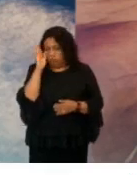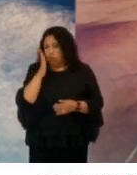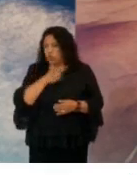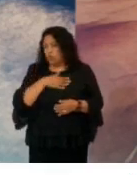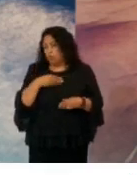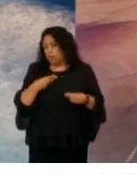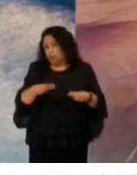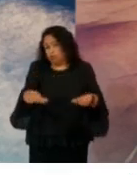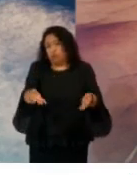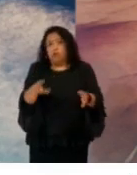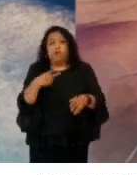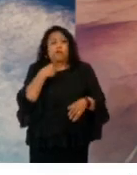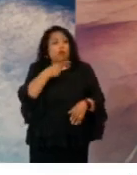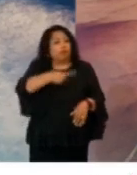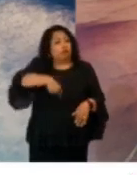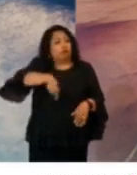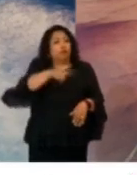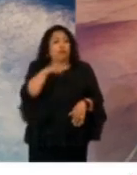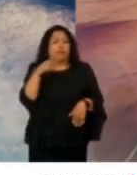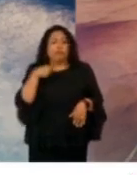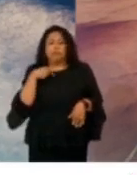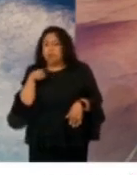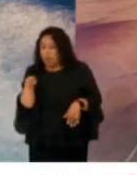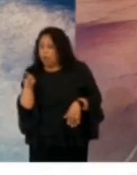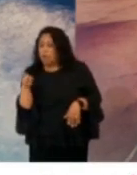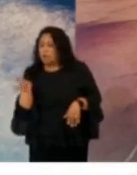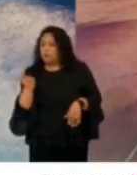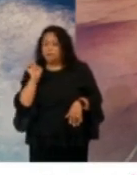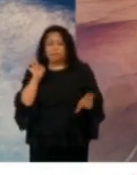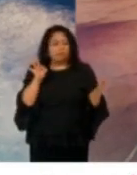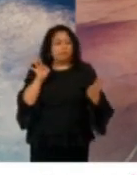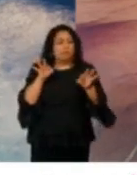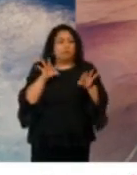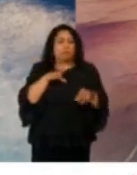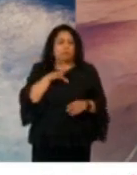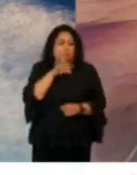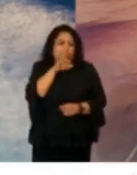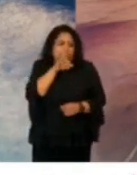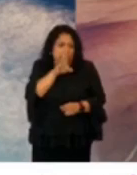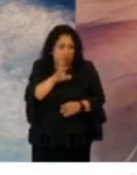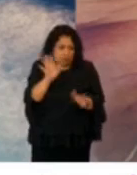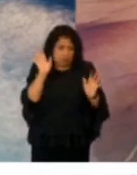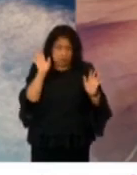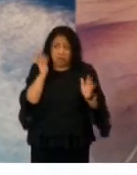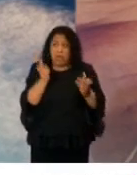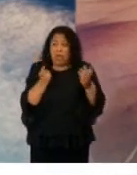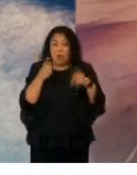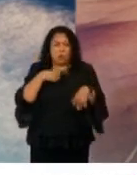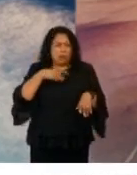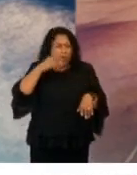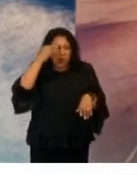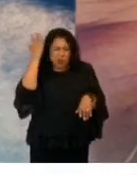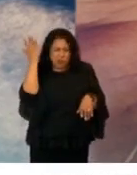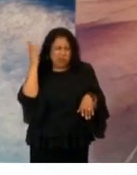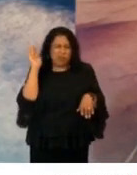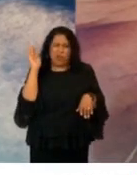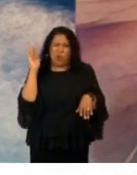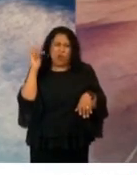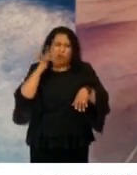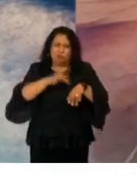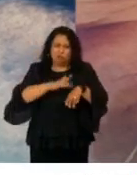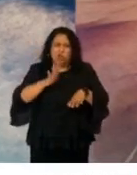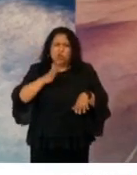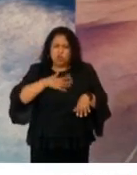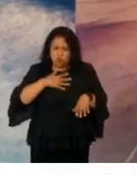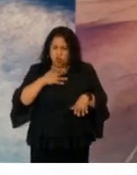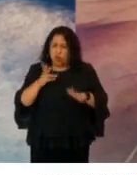a dejar la voz para que ustedes tomen las que consideren pertinentes. Si alguna se les olvida o no la tocan, retomaría